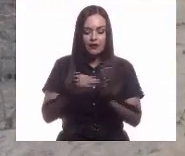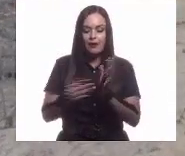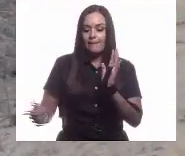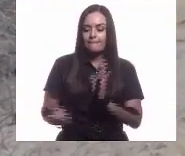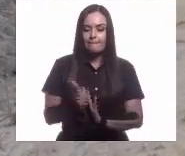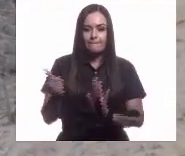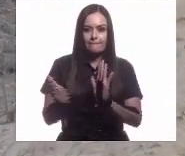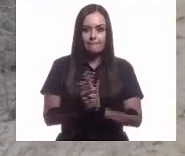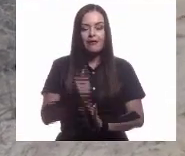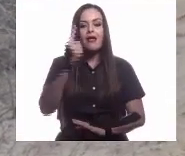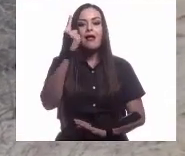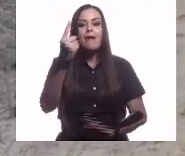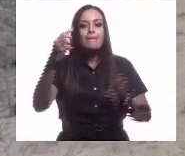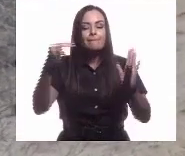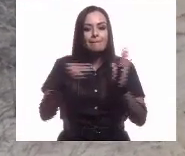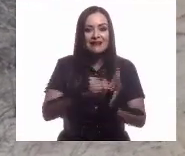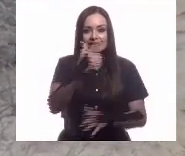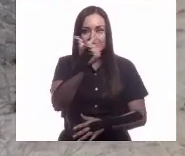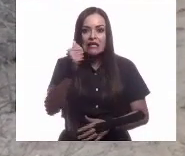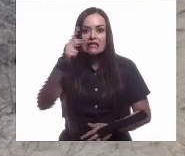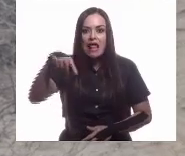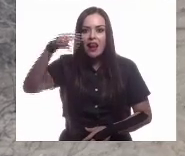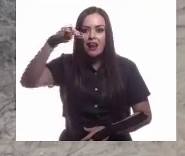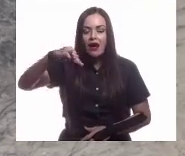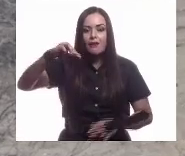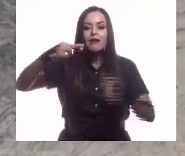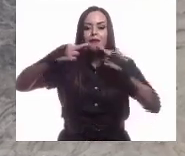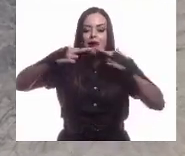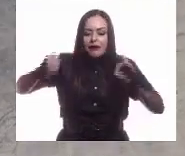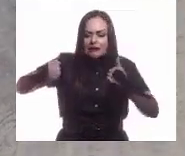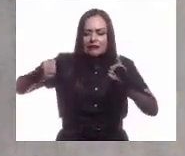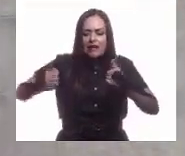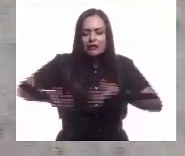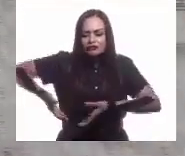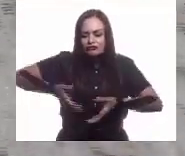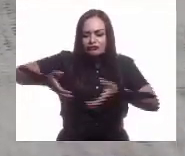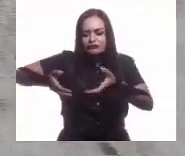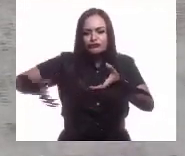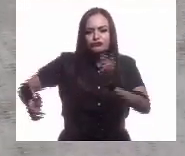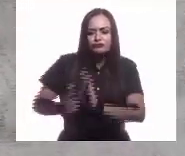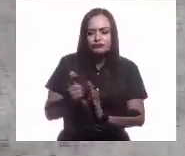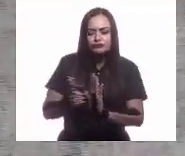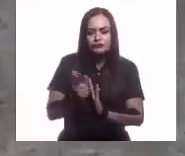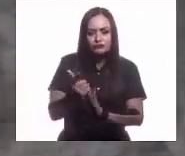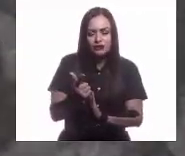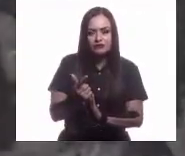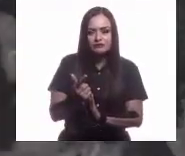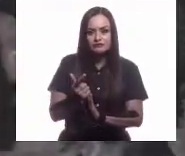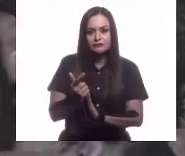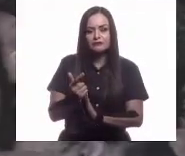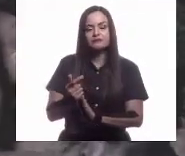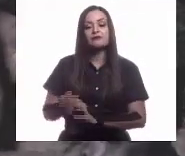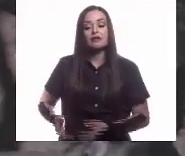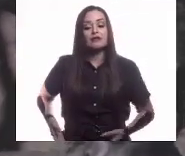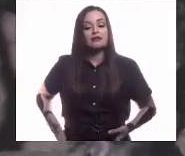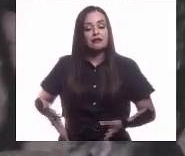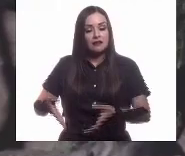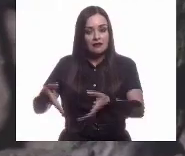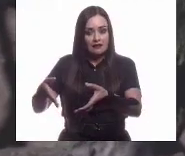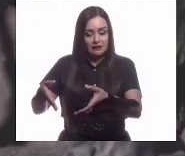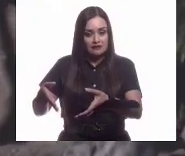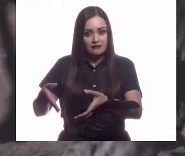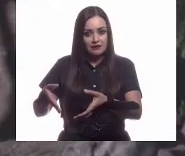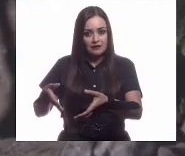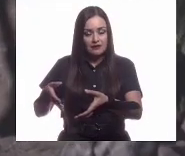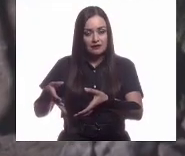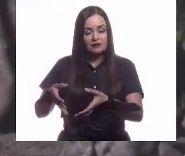de 1,700 kilómetros de caminos rurales este año. En cuanto a las carreteras de la economía y del conocimiento, que no son de asfalto,